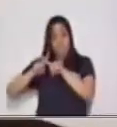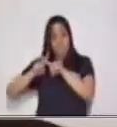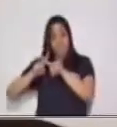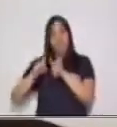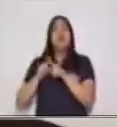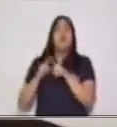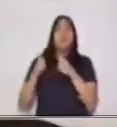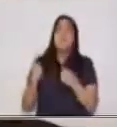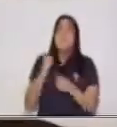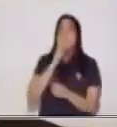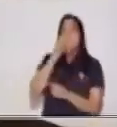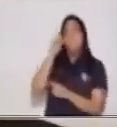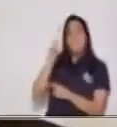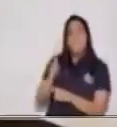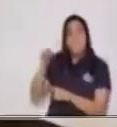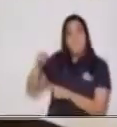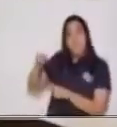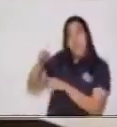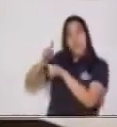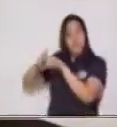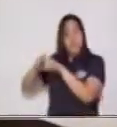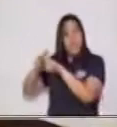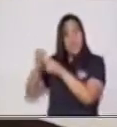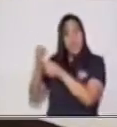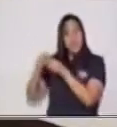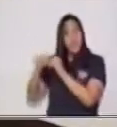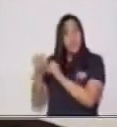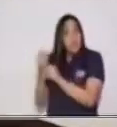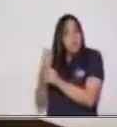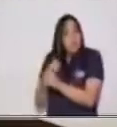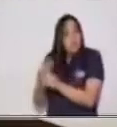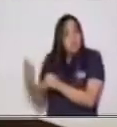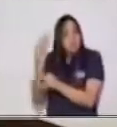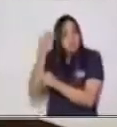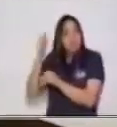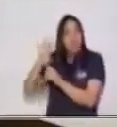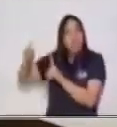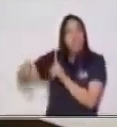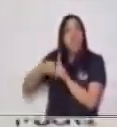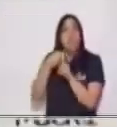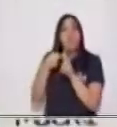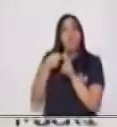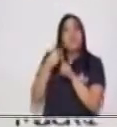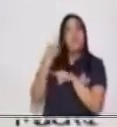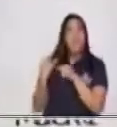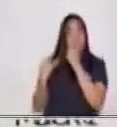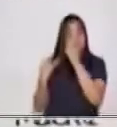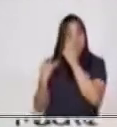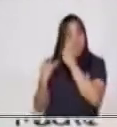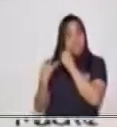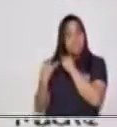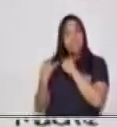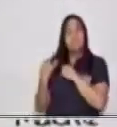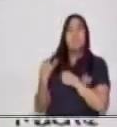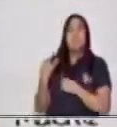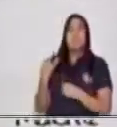Pero nos están diciendo, si a este número desconocido le sumamos 3,